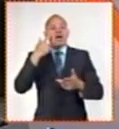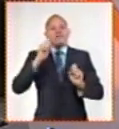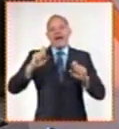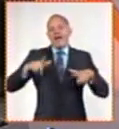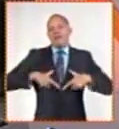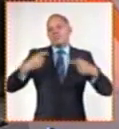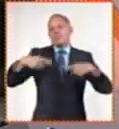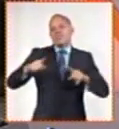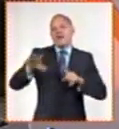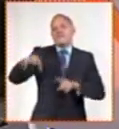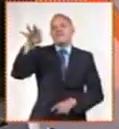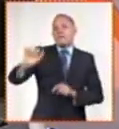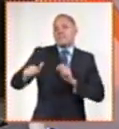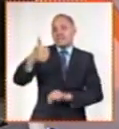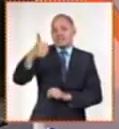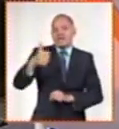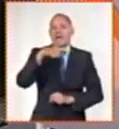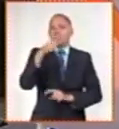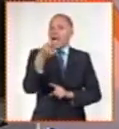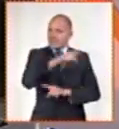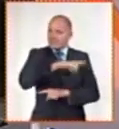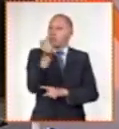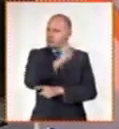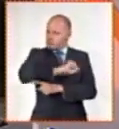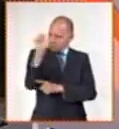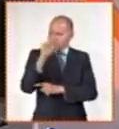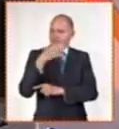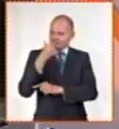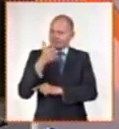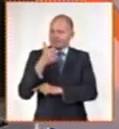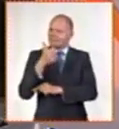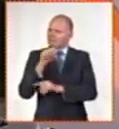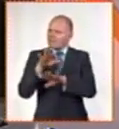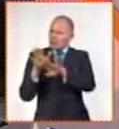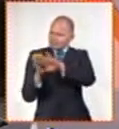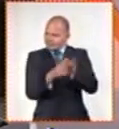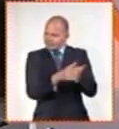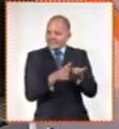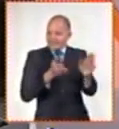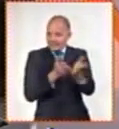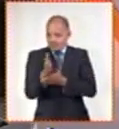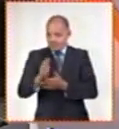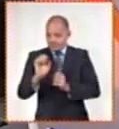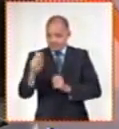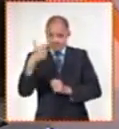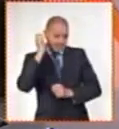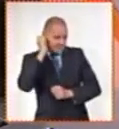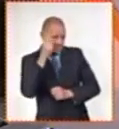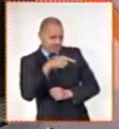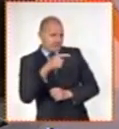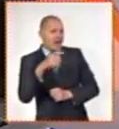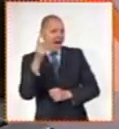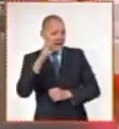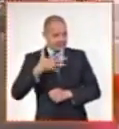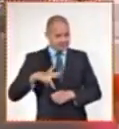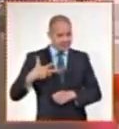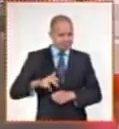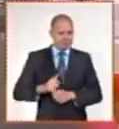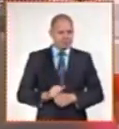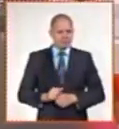también, por otra parte, el sistema judicial argentino, las características que tiene que permiten estos fenómenos,